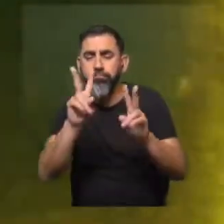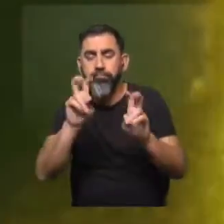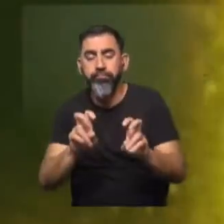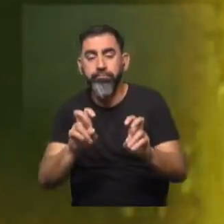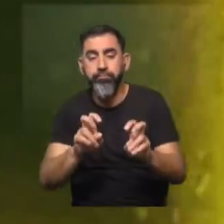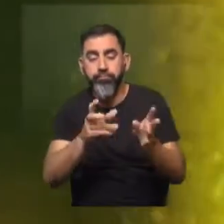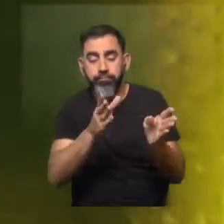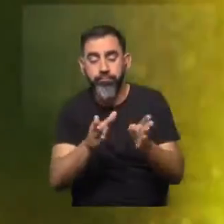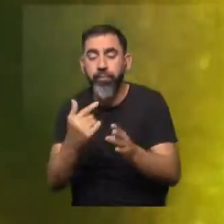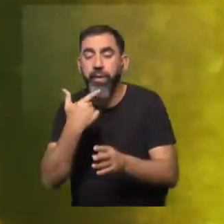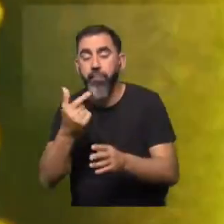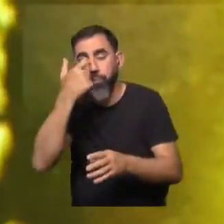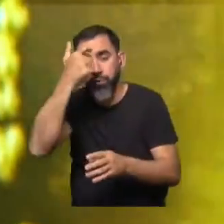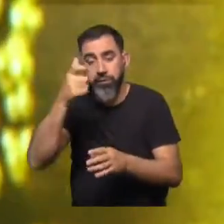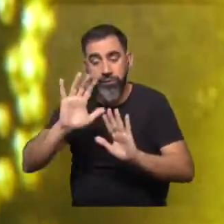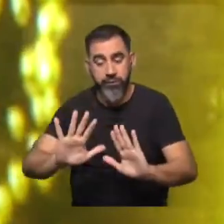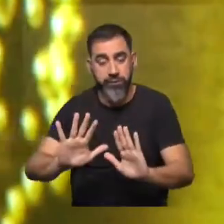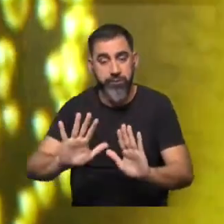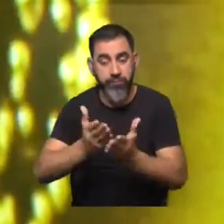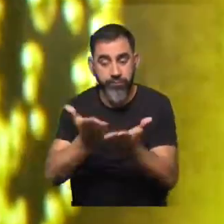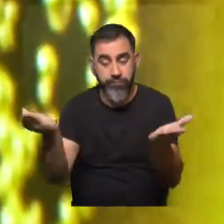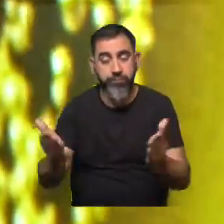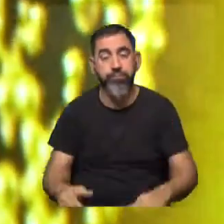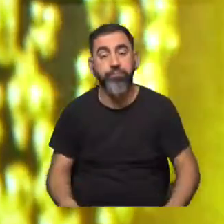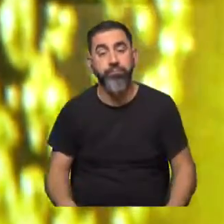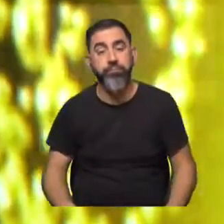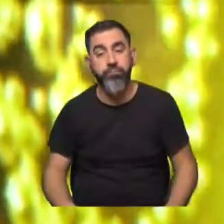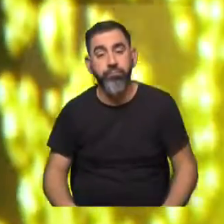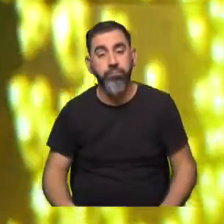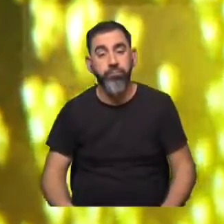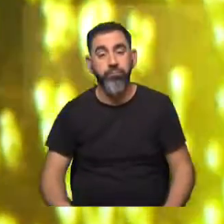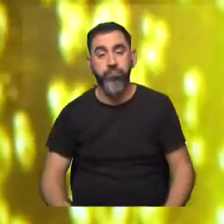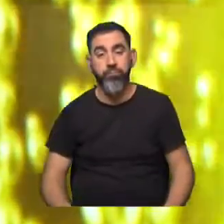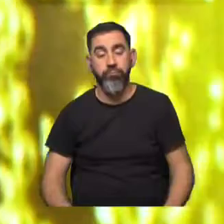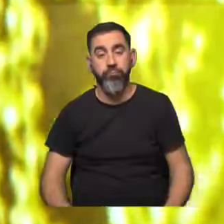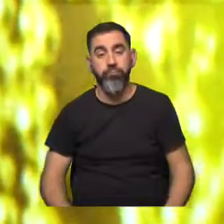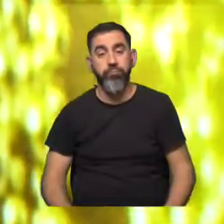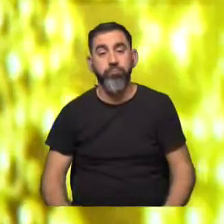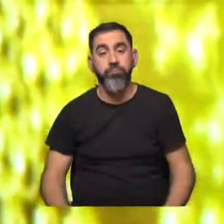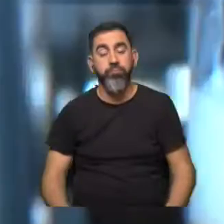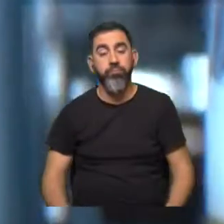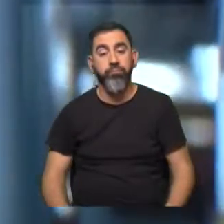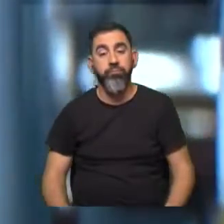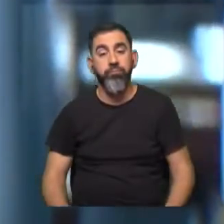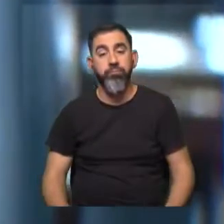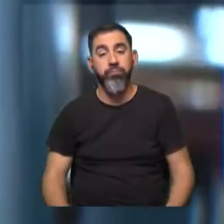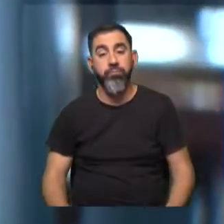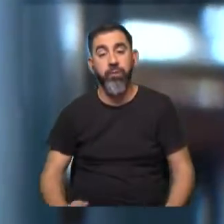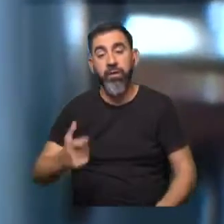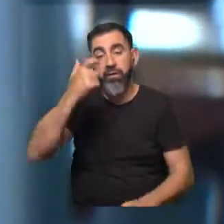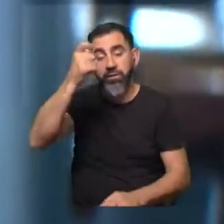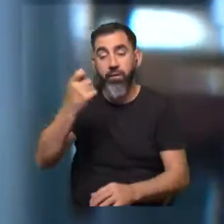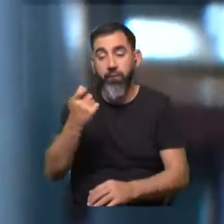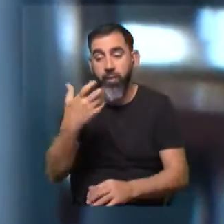uno al lado del otro ejemplos de ciencia que termina o todavía a mitad de camino o en algún caso ya a la hora de salir a la calle, generando